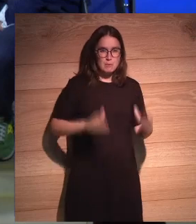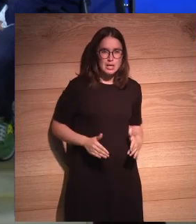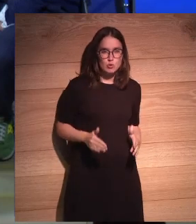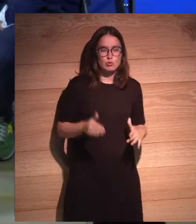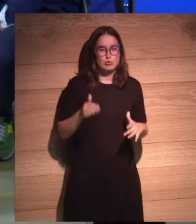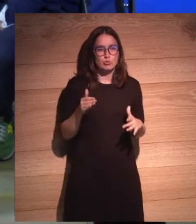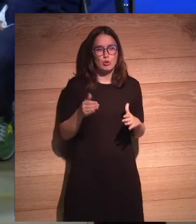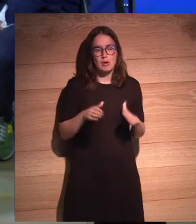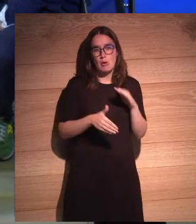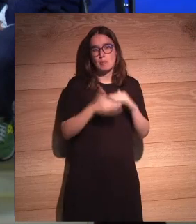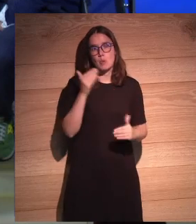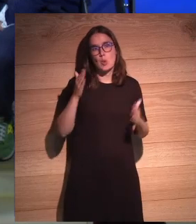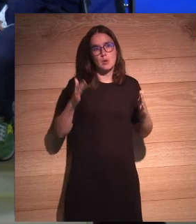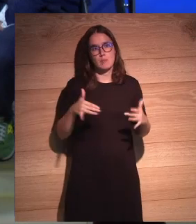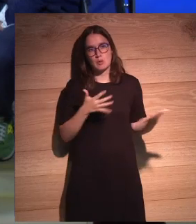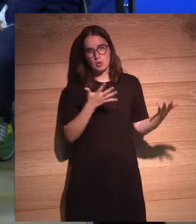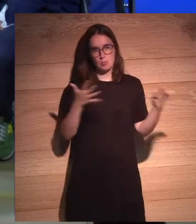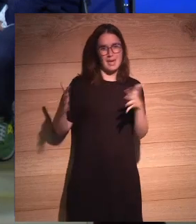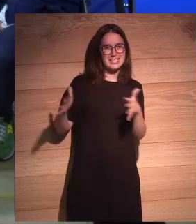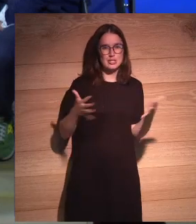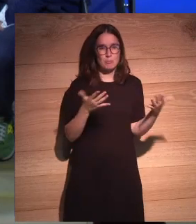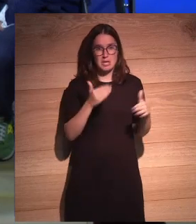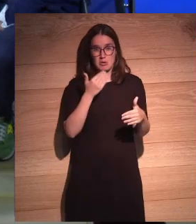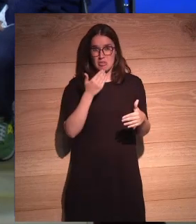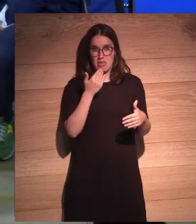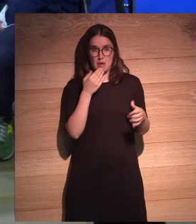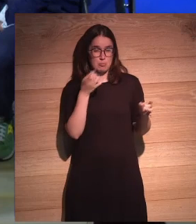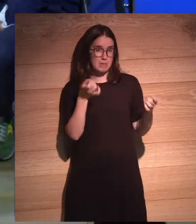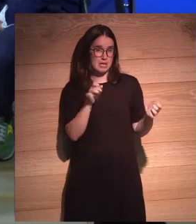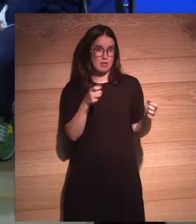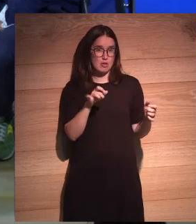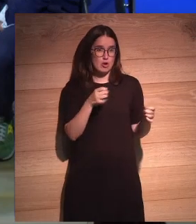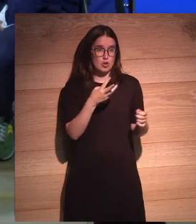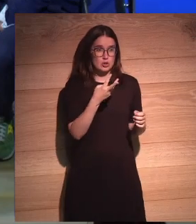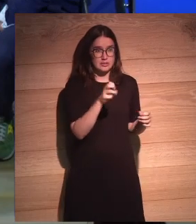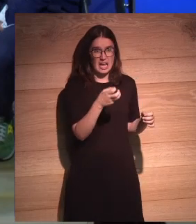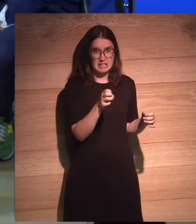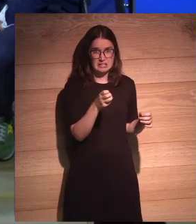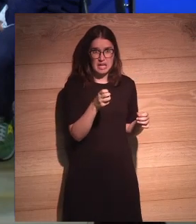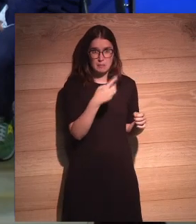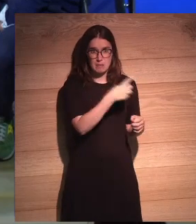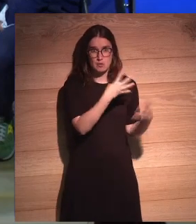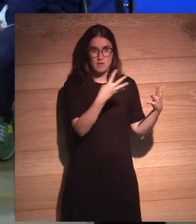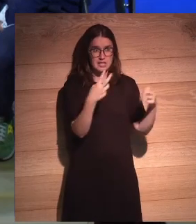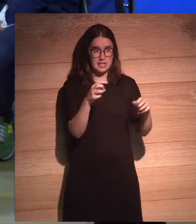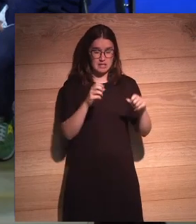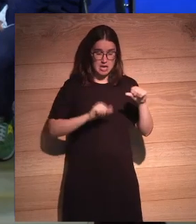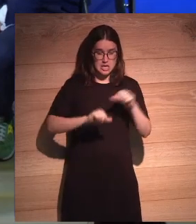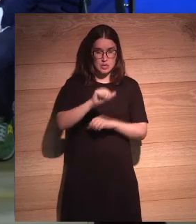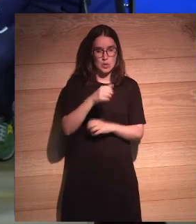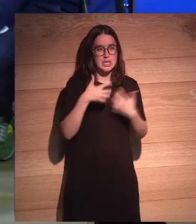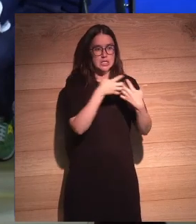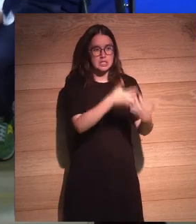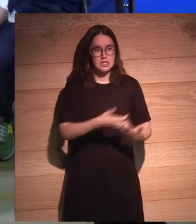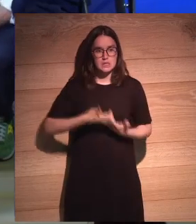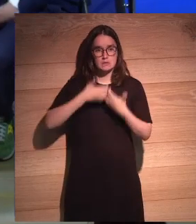que está menos de moda, pero más o menos tienen la misma edad. Empezaron en los años finales de los años 30. Una con el esfuerzo de guerra